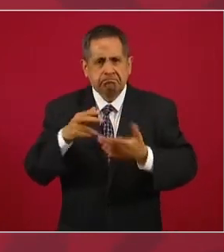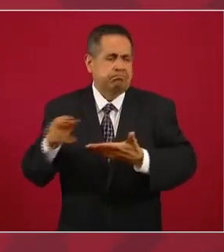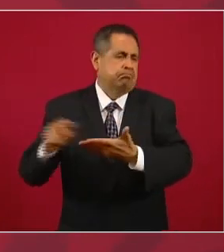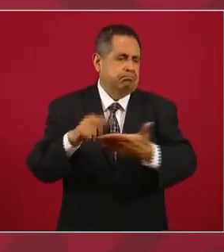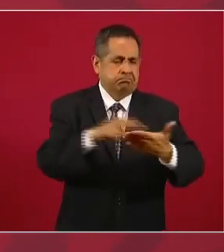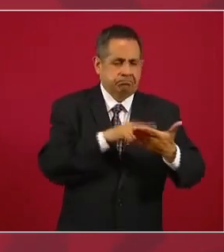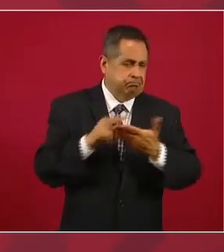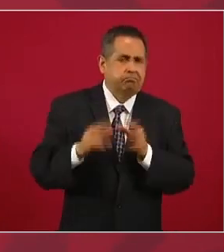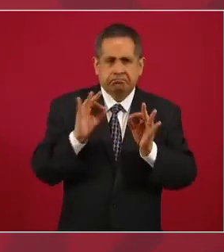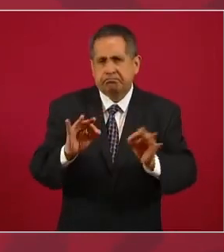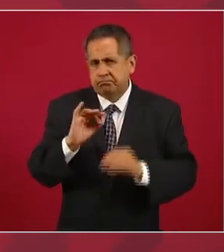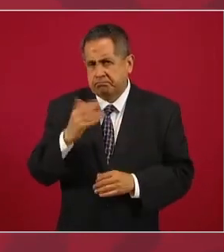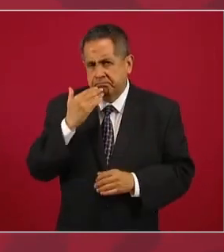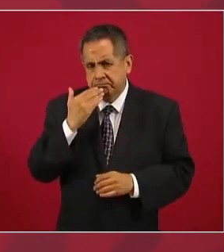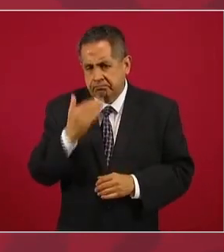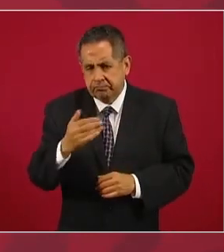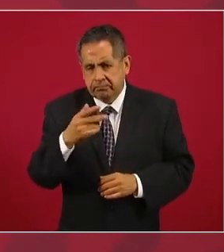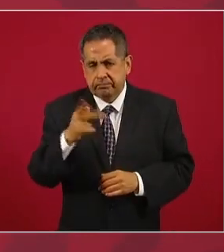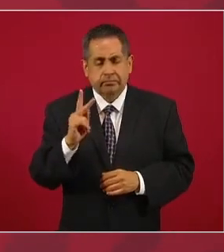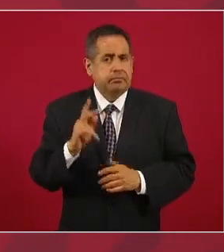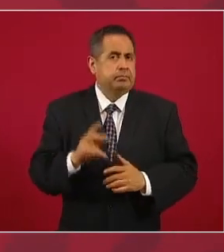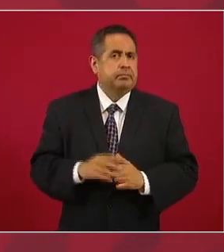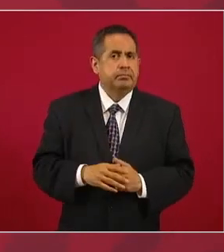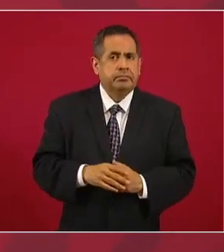recolectando las firmas